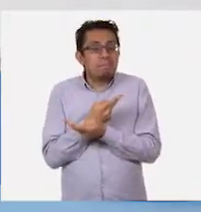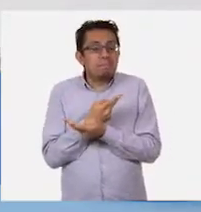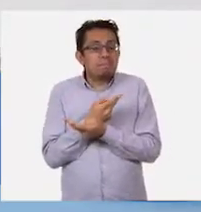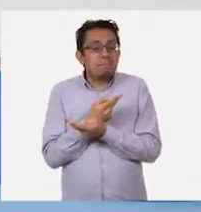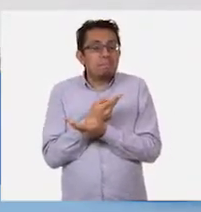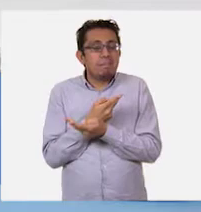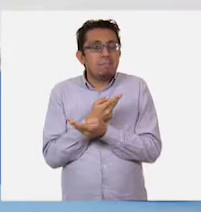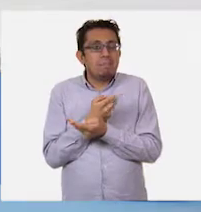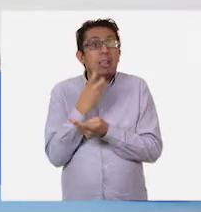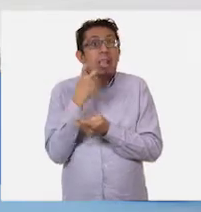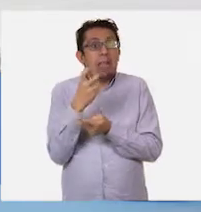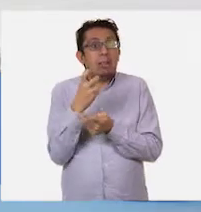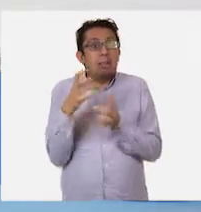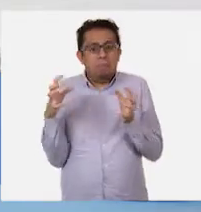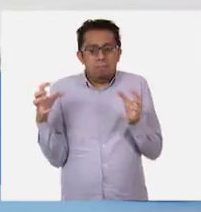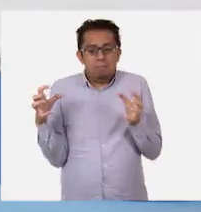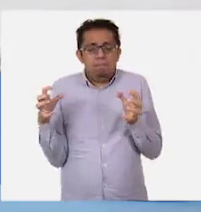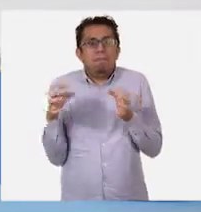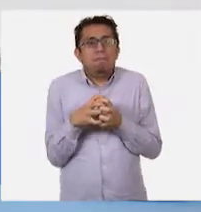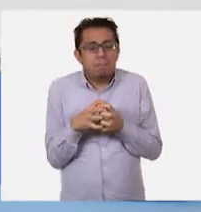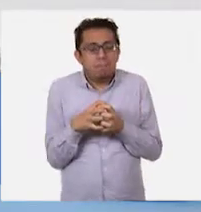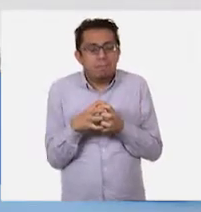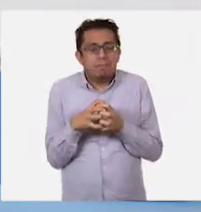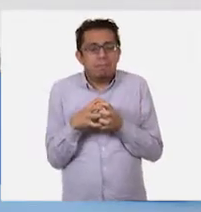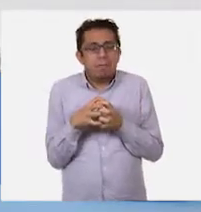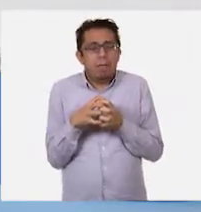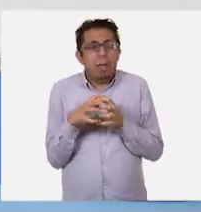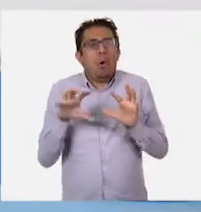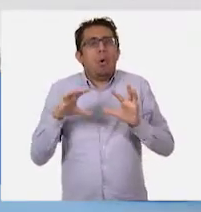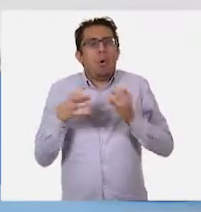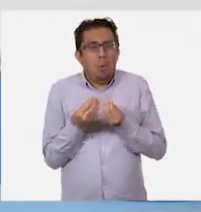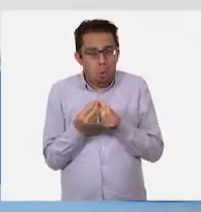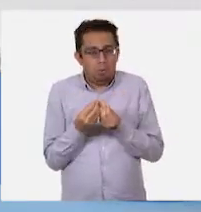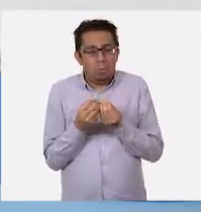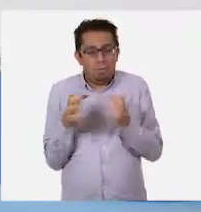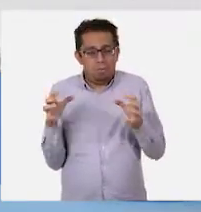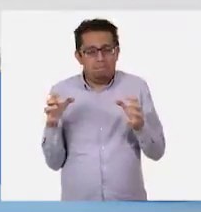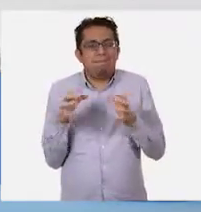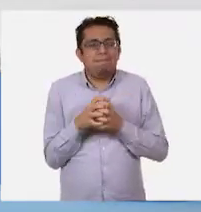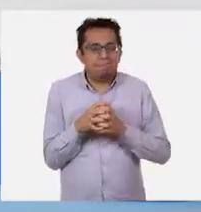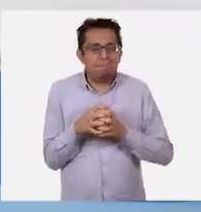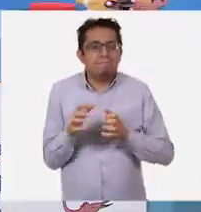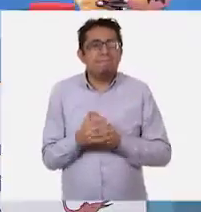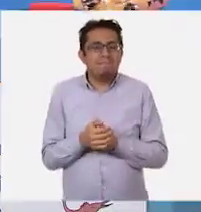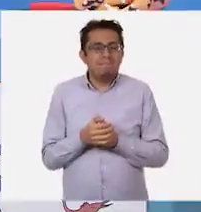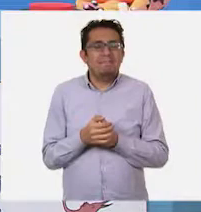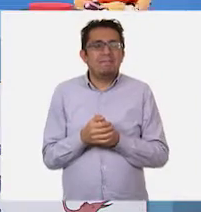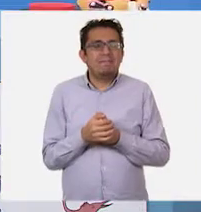negativa, se atraen y se juntan.